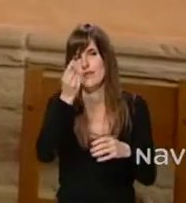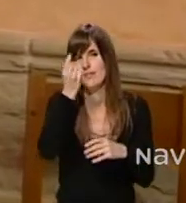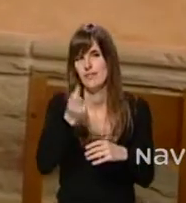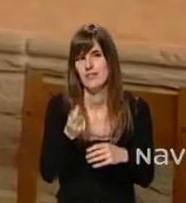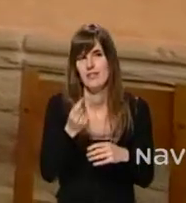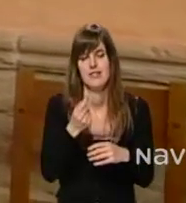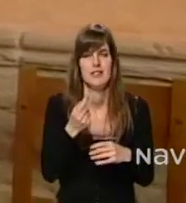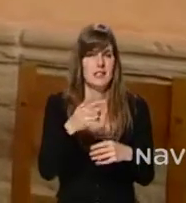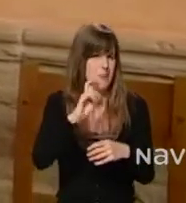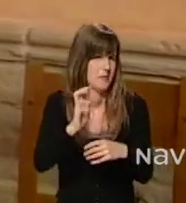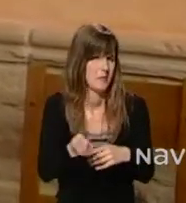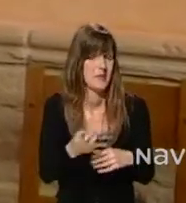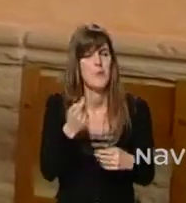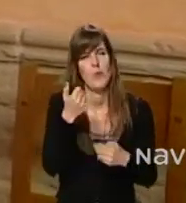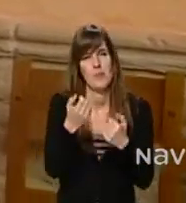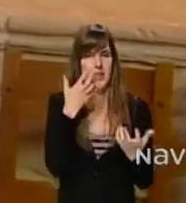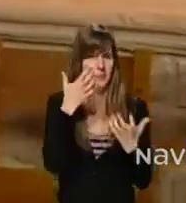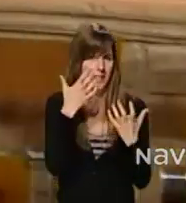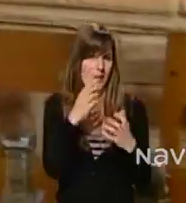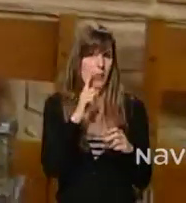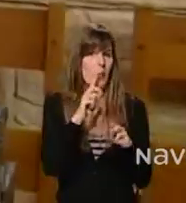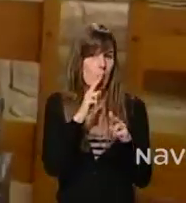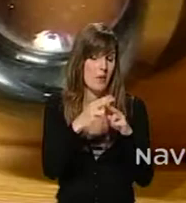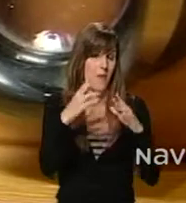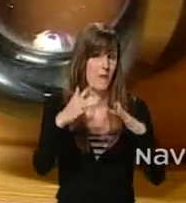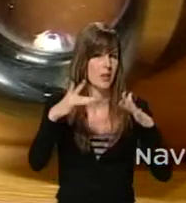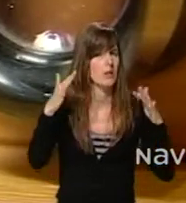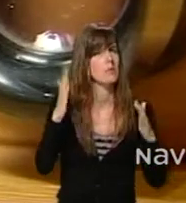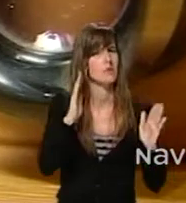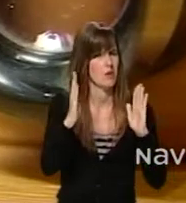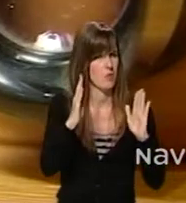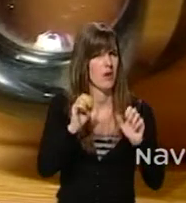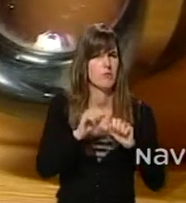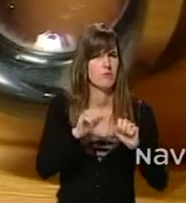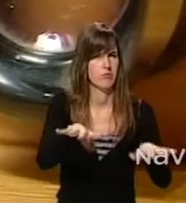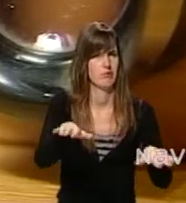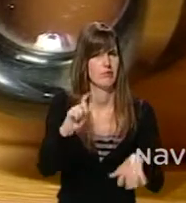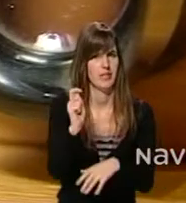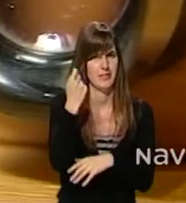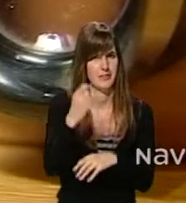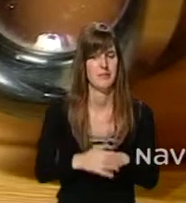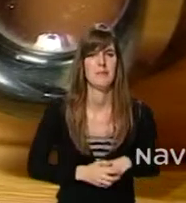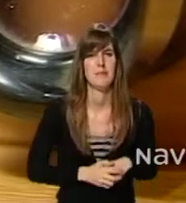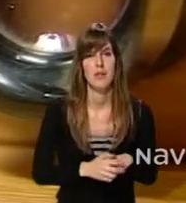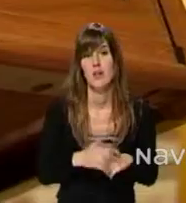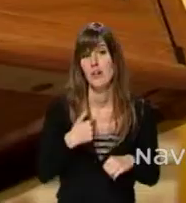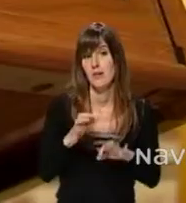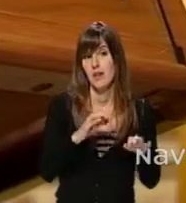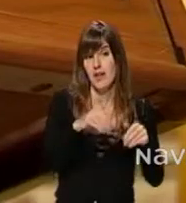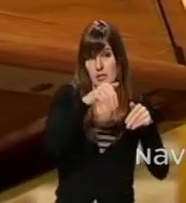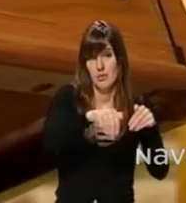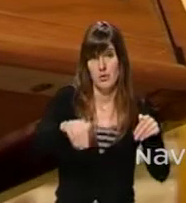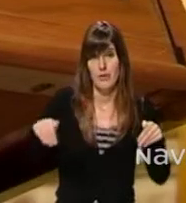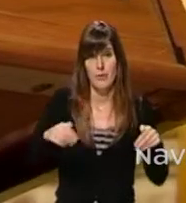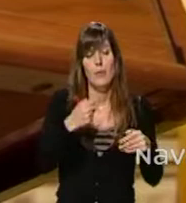una calavera, bueno, pues hacía un espectáculo que en su época pues tuvo mucha difusión. Aquí he querido exponer un poco la variación